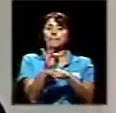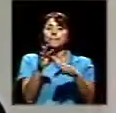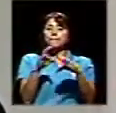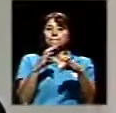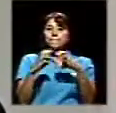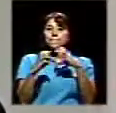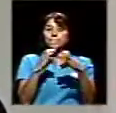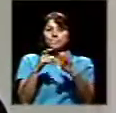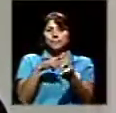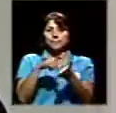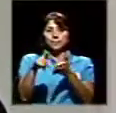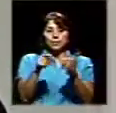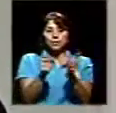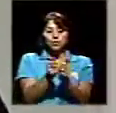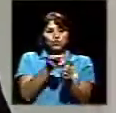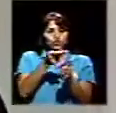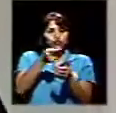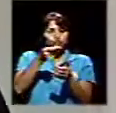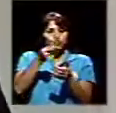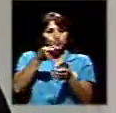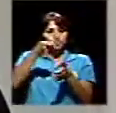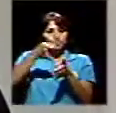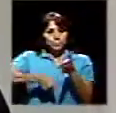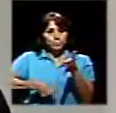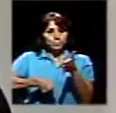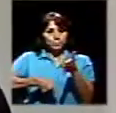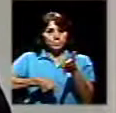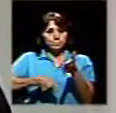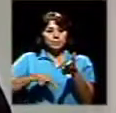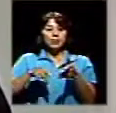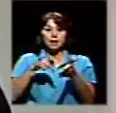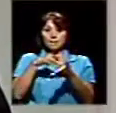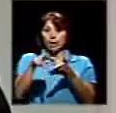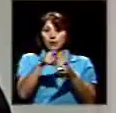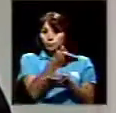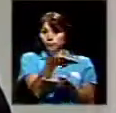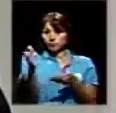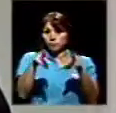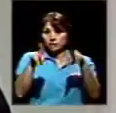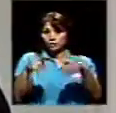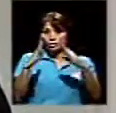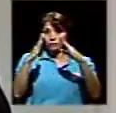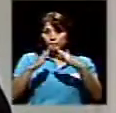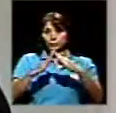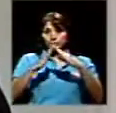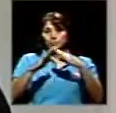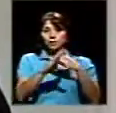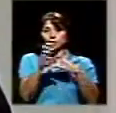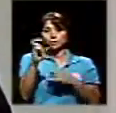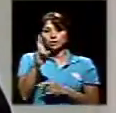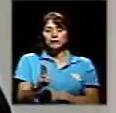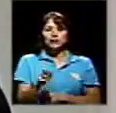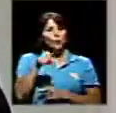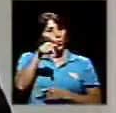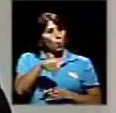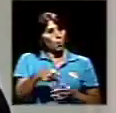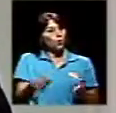habitantes de este país. Y hoy volvemos a conversar con dos